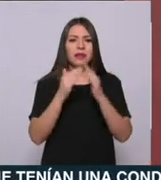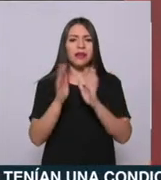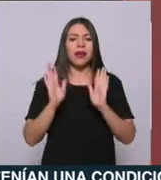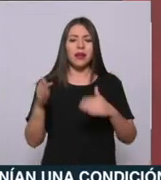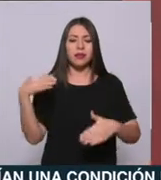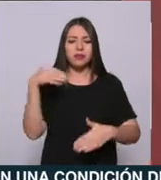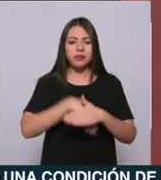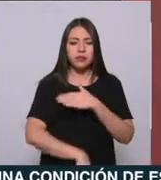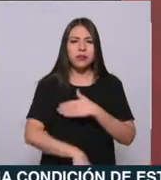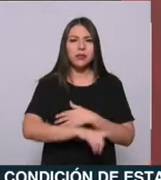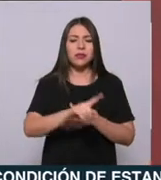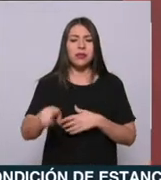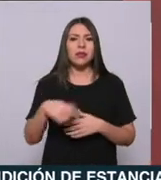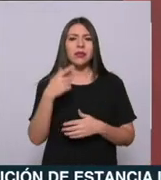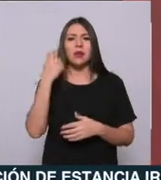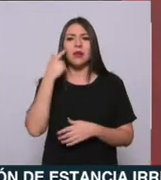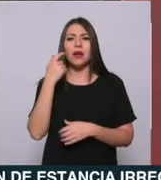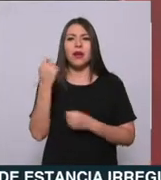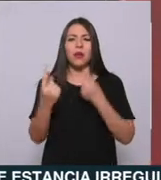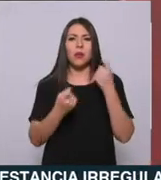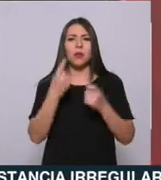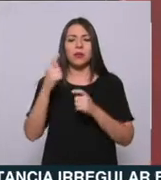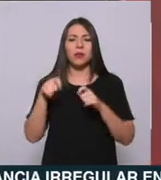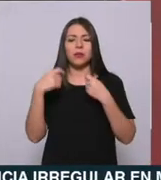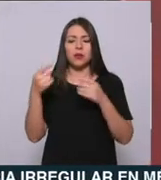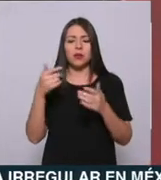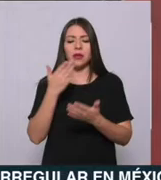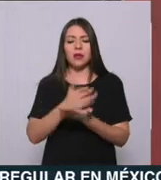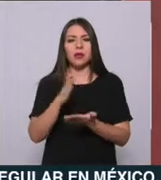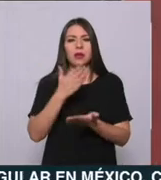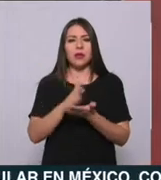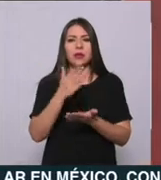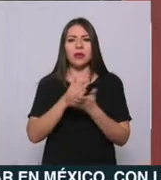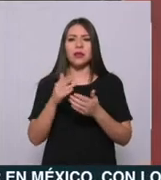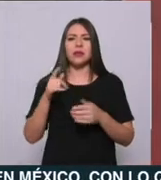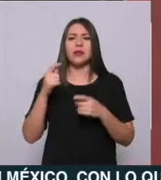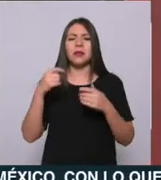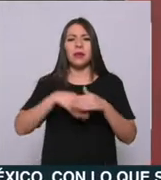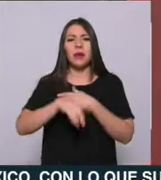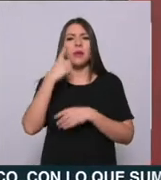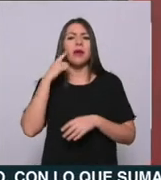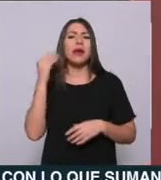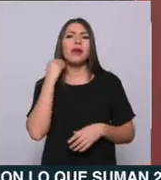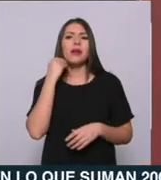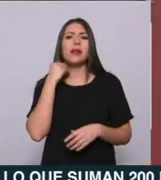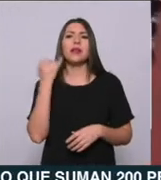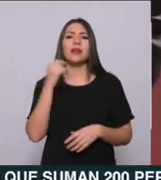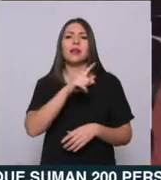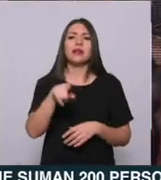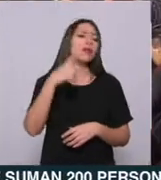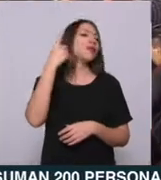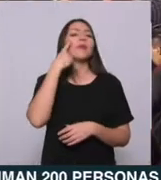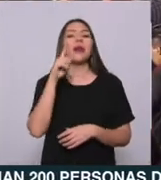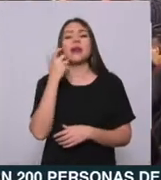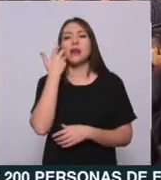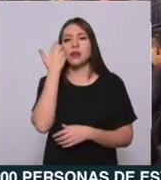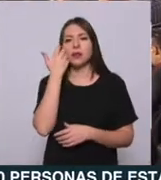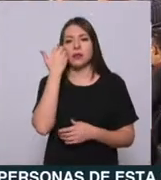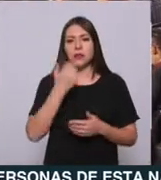la llamada cartera vencida, a despachos de abogados. Estos con